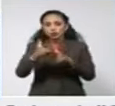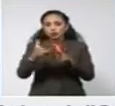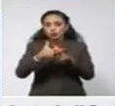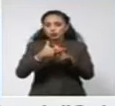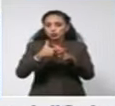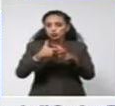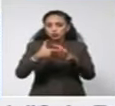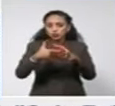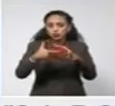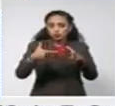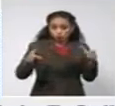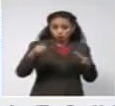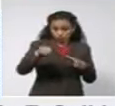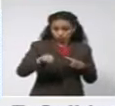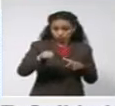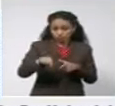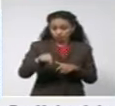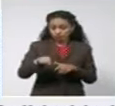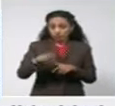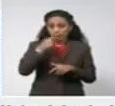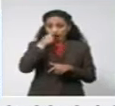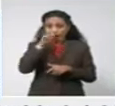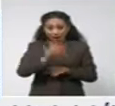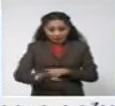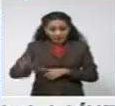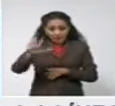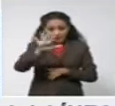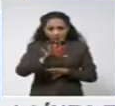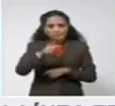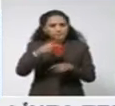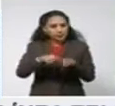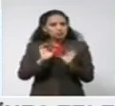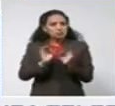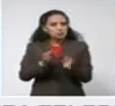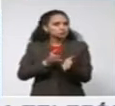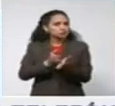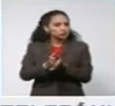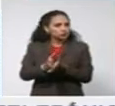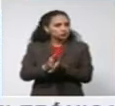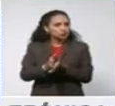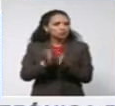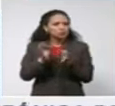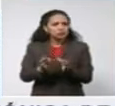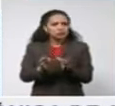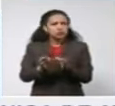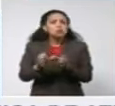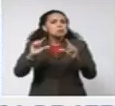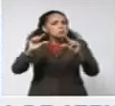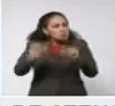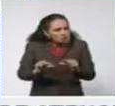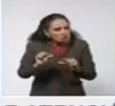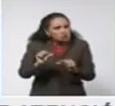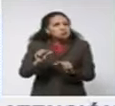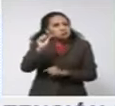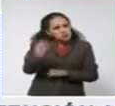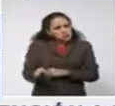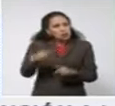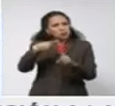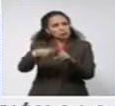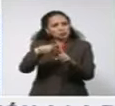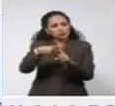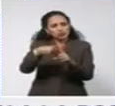sin embargo, realmente se ha mantenido con un número bajo de casos, pero